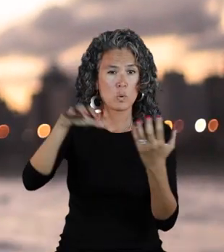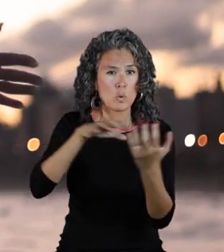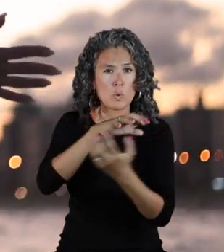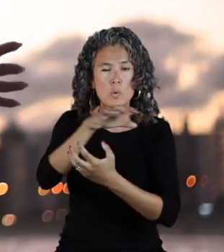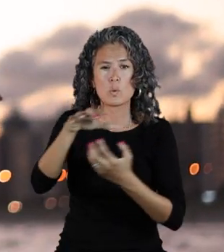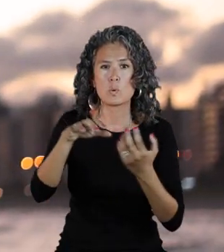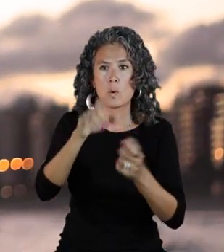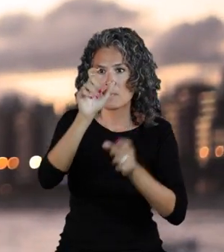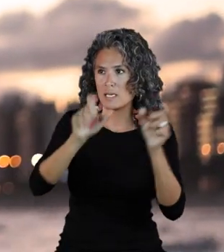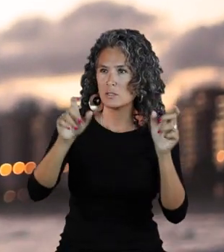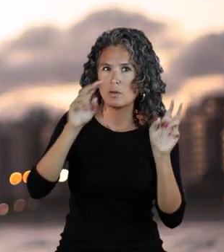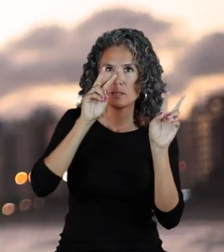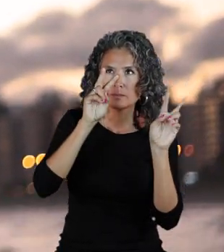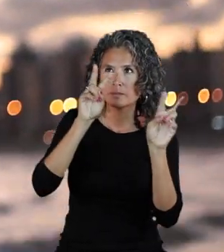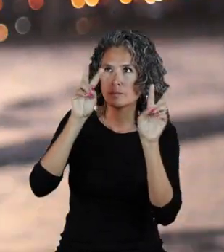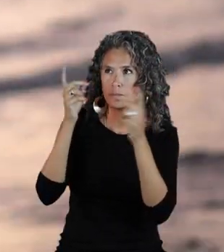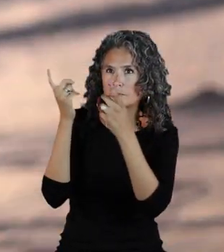de escuchar a los demás,